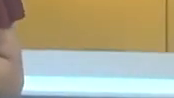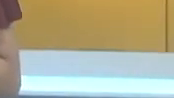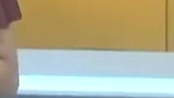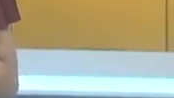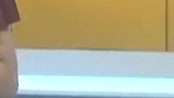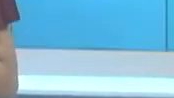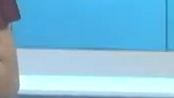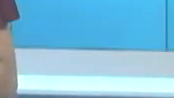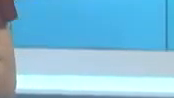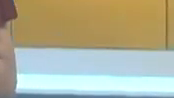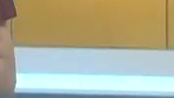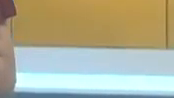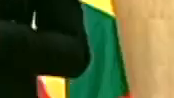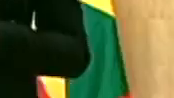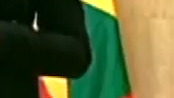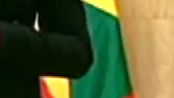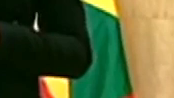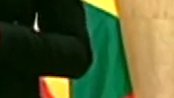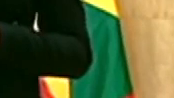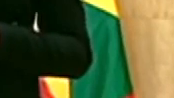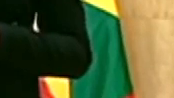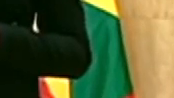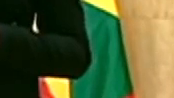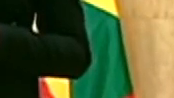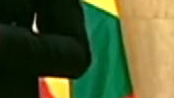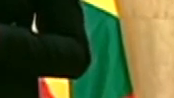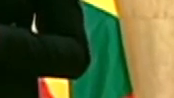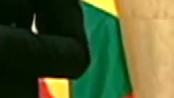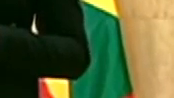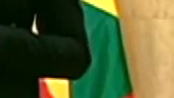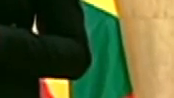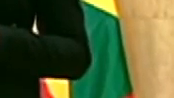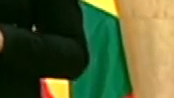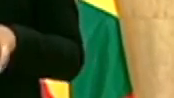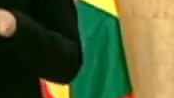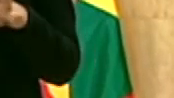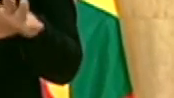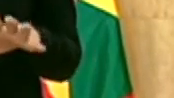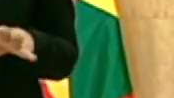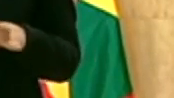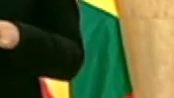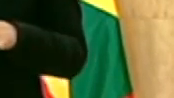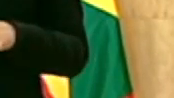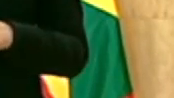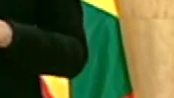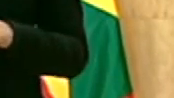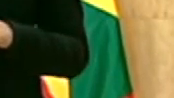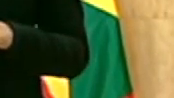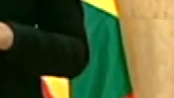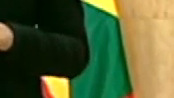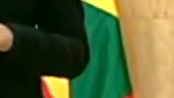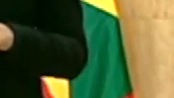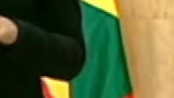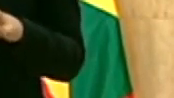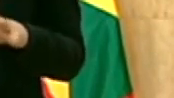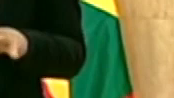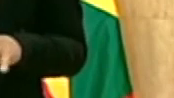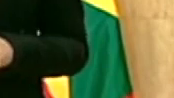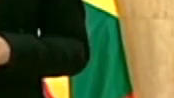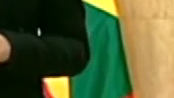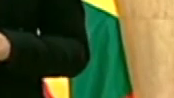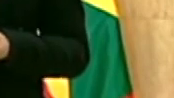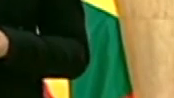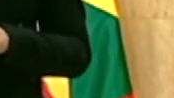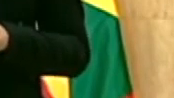Enny, te escuchamos. A esta hora se realiza una reunión conjunta de los consejos ministeriales del ALBA, esto para concretar acciones